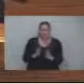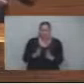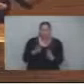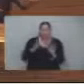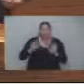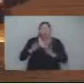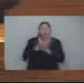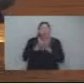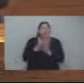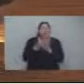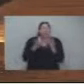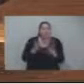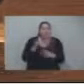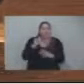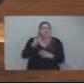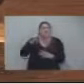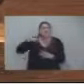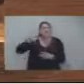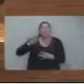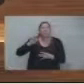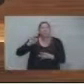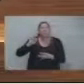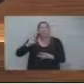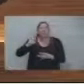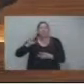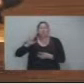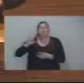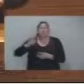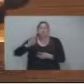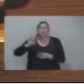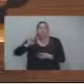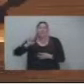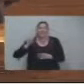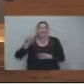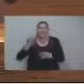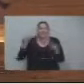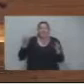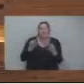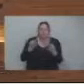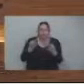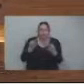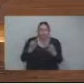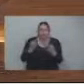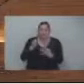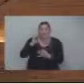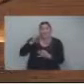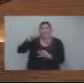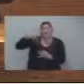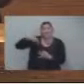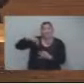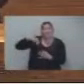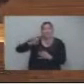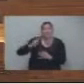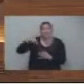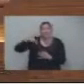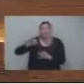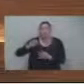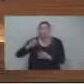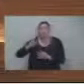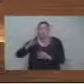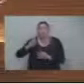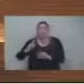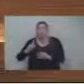la inviolabilidad? ¿De qué se trata? ¿Qué es la inmunidad? ¿De qué se trata? Pues es una